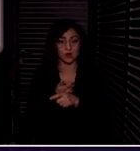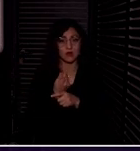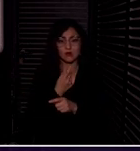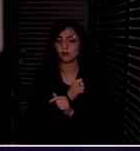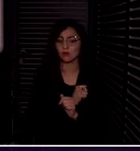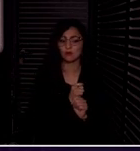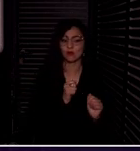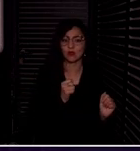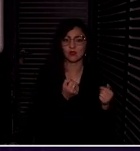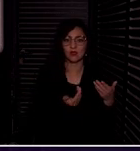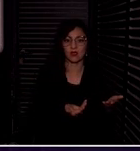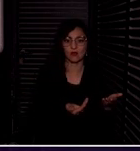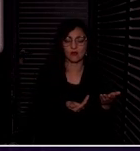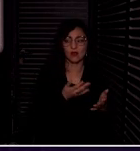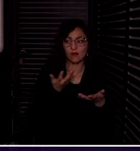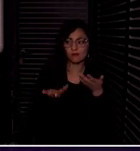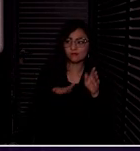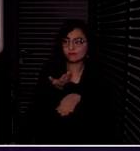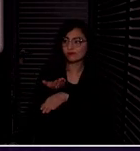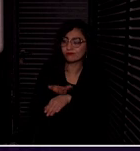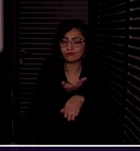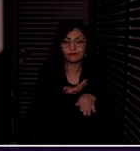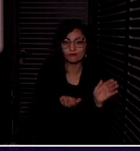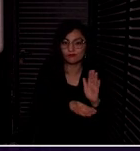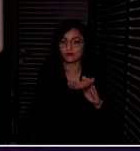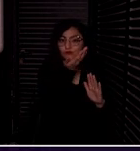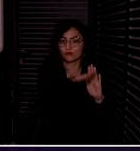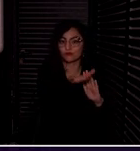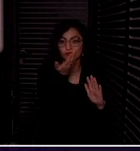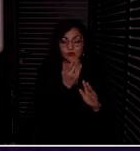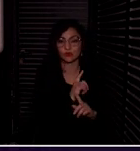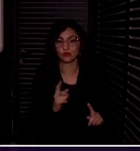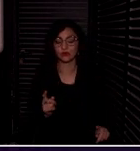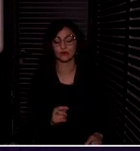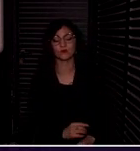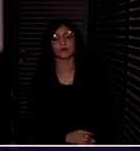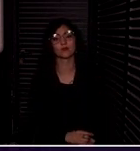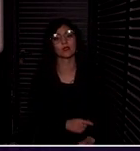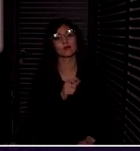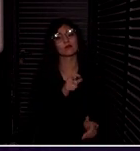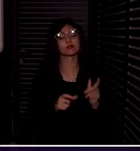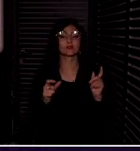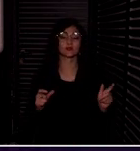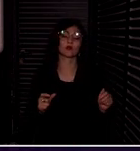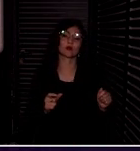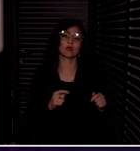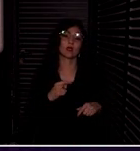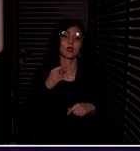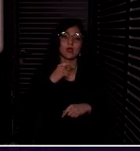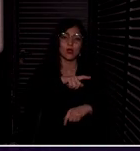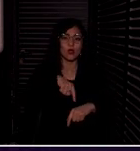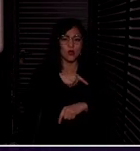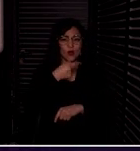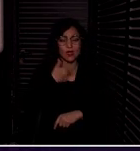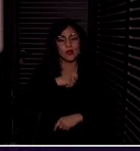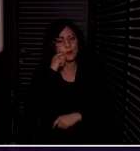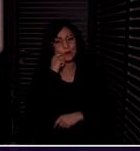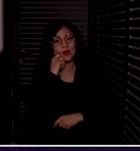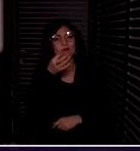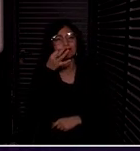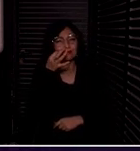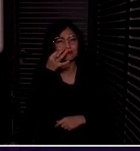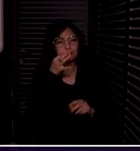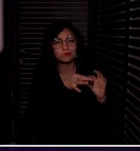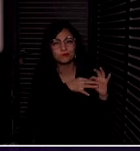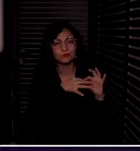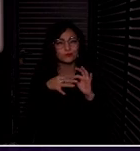incrementarse la demanda. Es decir, el tiempo biológico del ser humano para ver horas de serie de televisión y del audiovisual